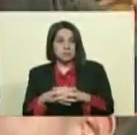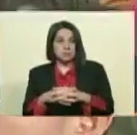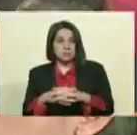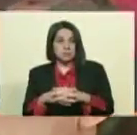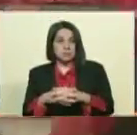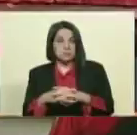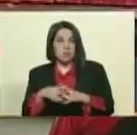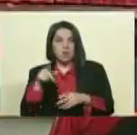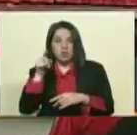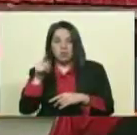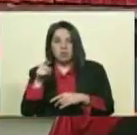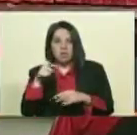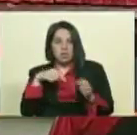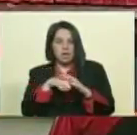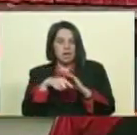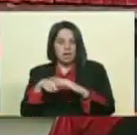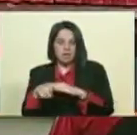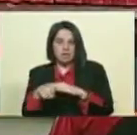Ustedes entran en contacto,